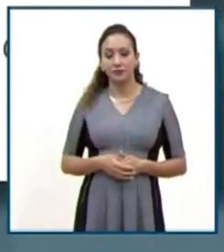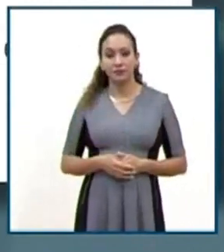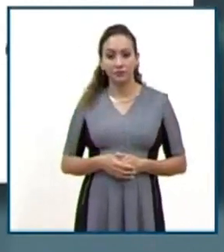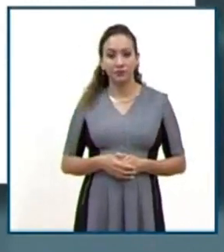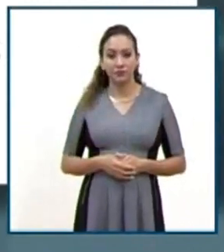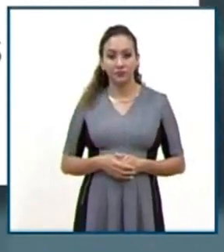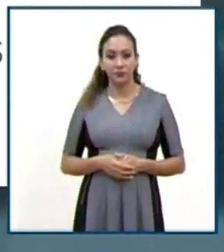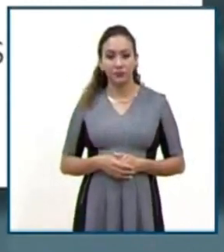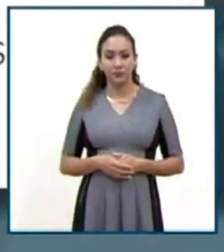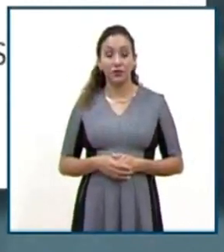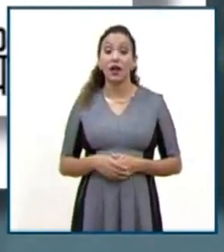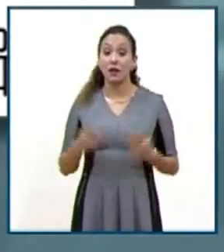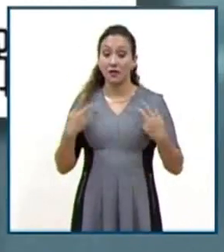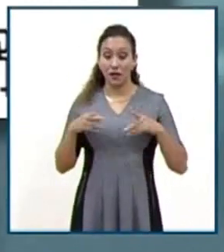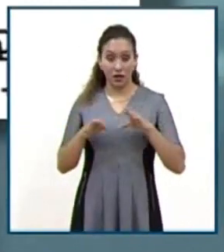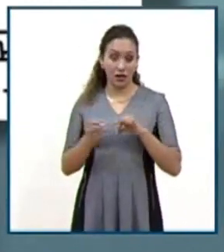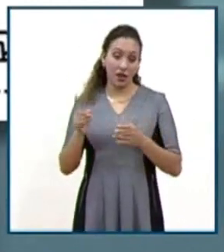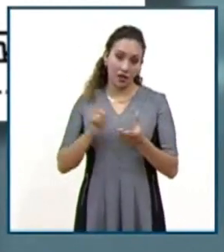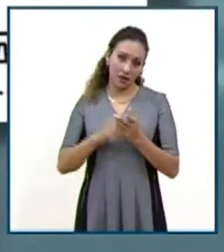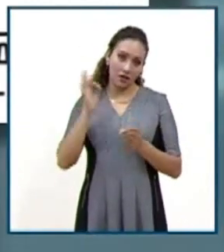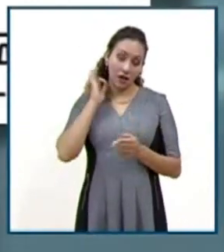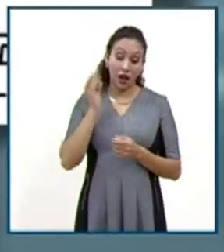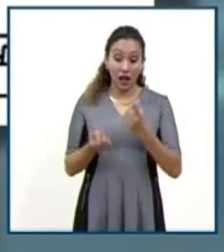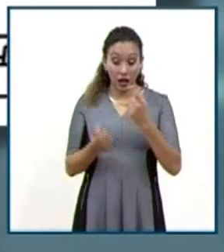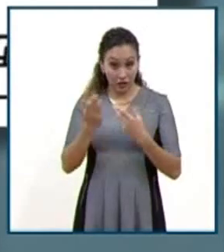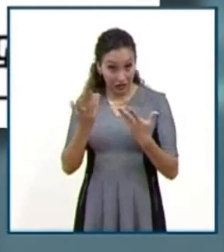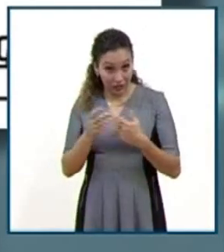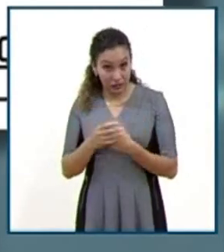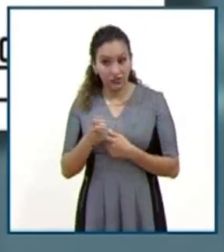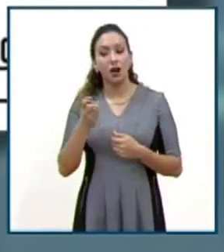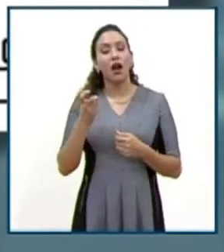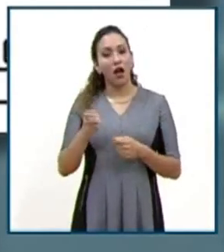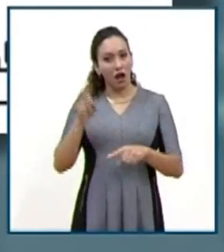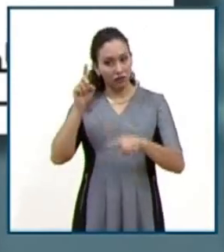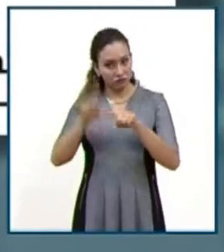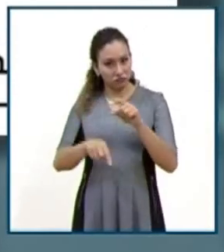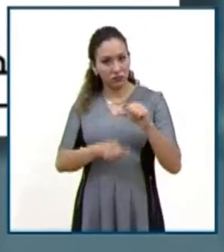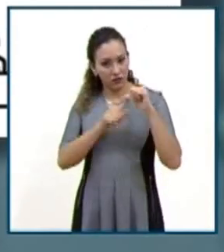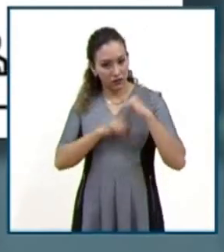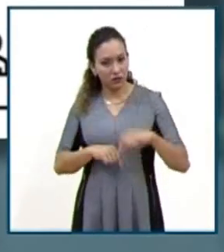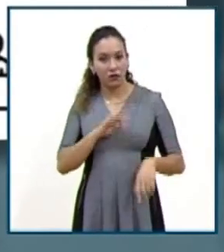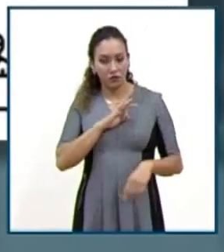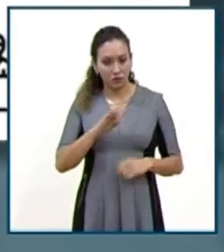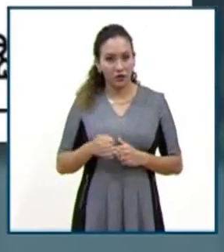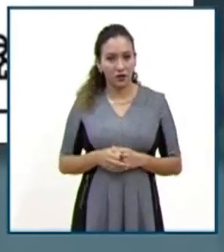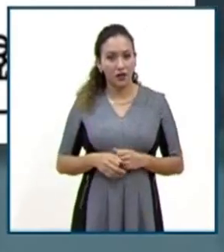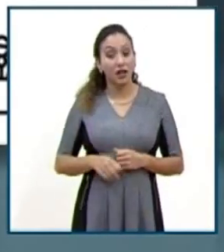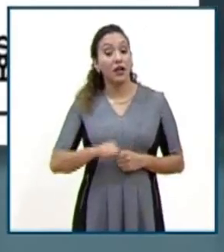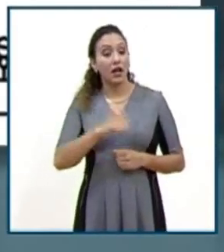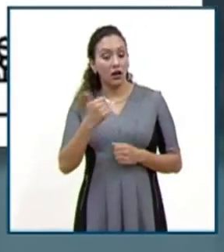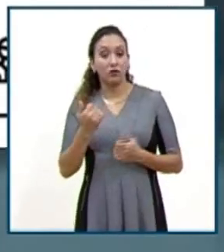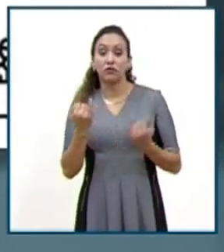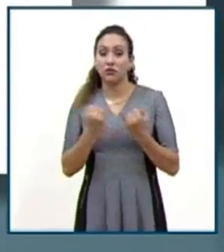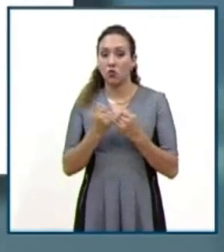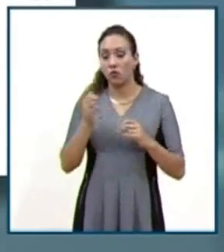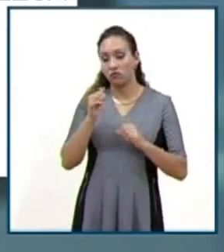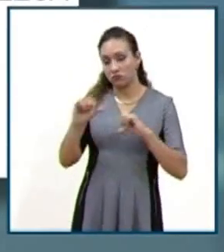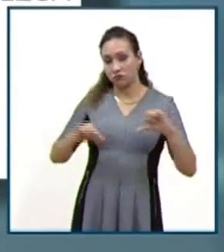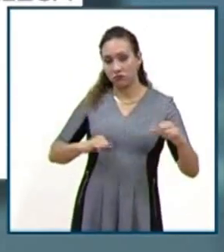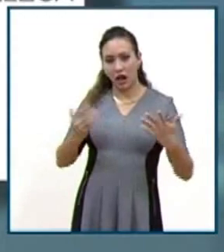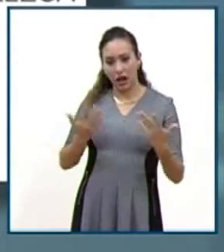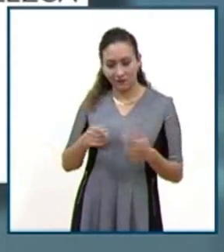del Poder Judicial Federal. Explica los conceptos básicos y los estándares mínimos que deben conocer todas las personas juzgadoras